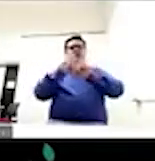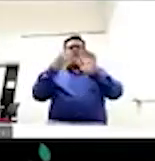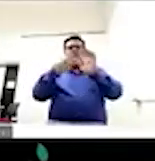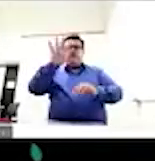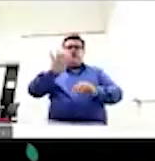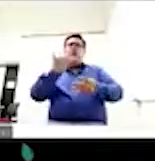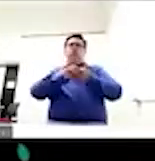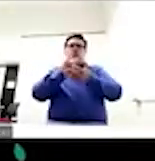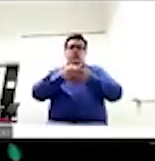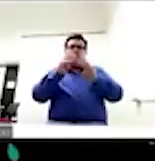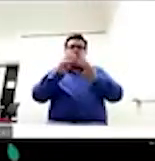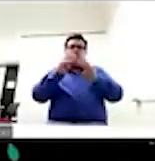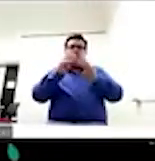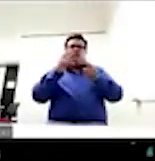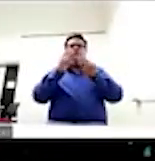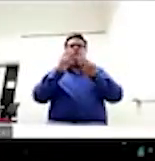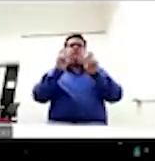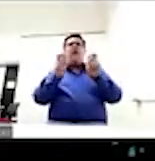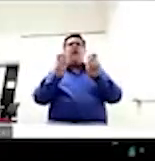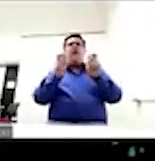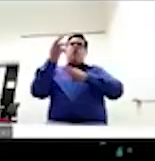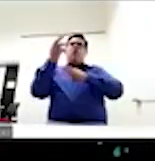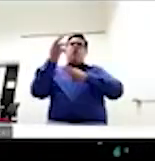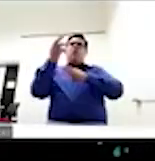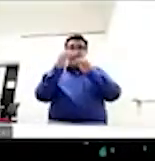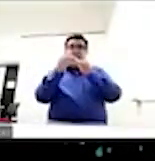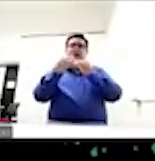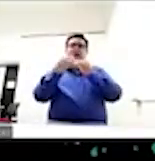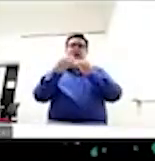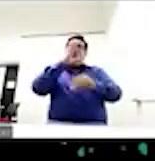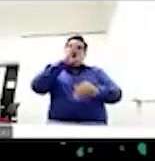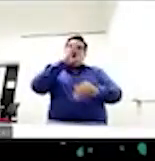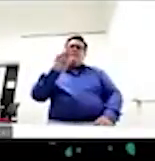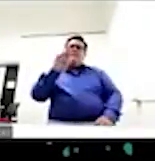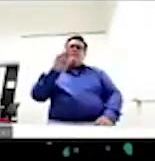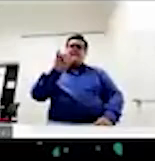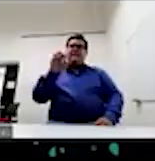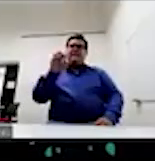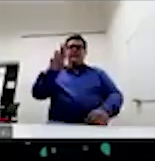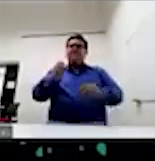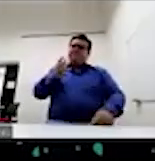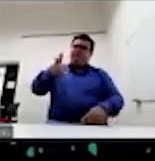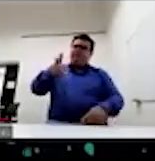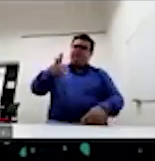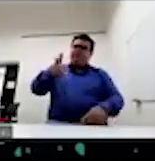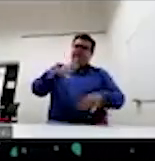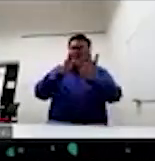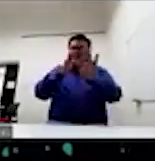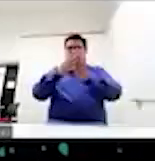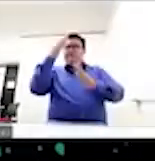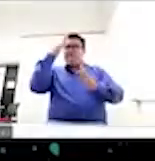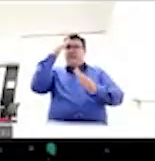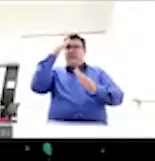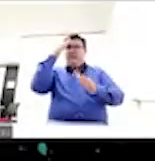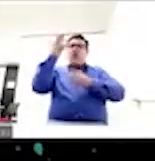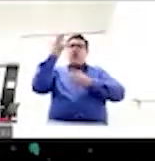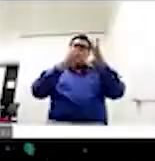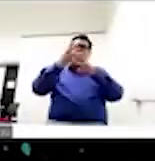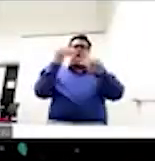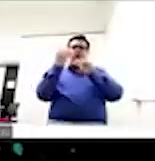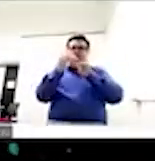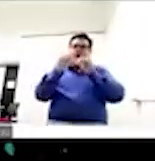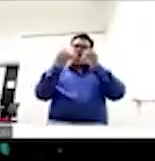Mundo Intermedio, y Breiner la describe así. Estamos en el mundo intermedio, en el mundo que fue creado por